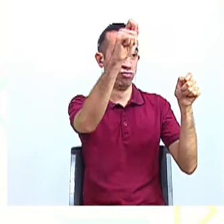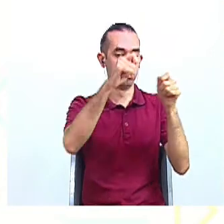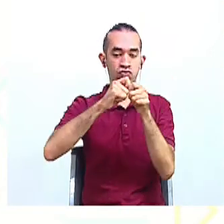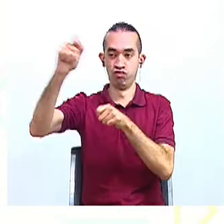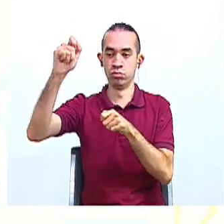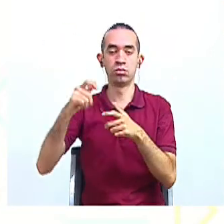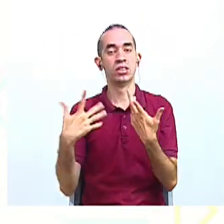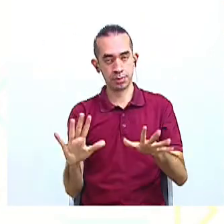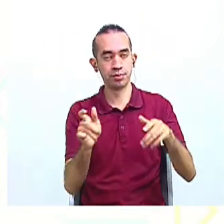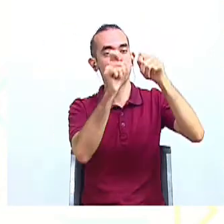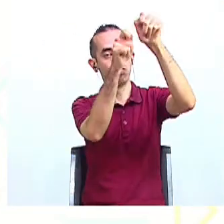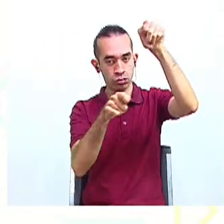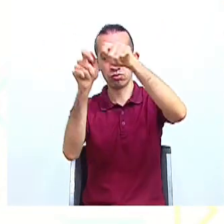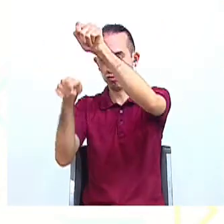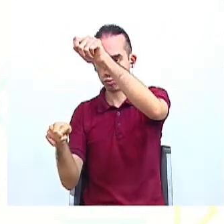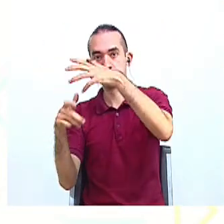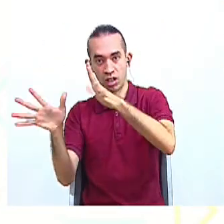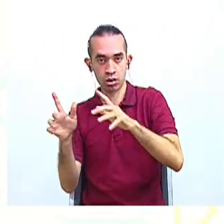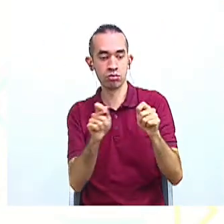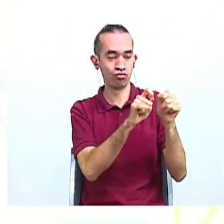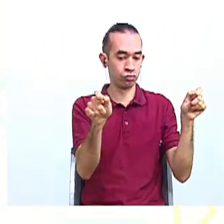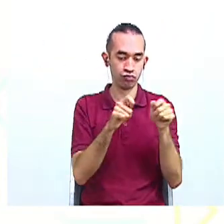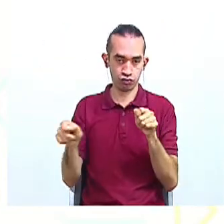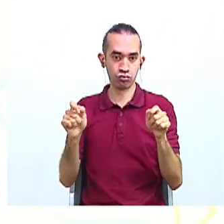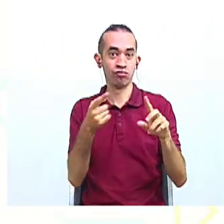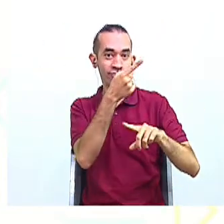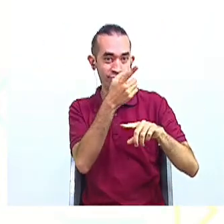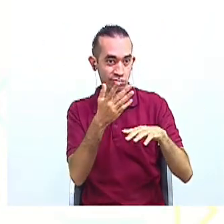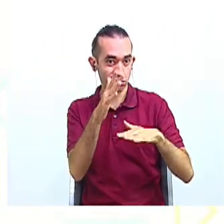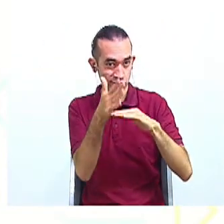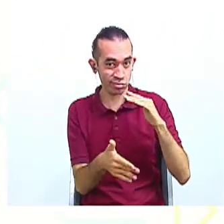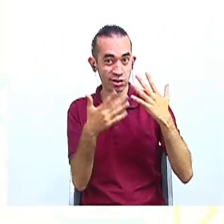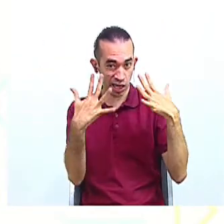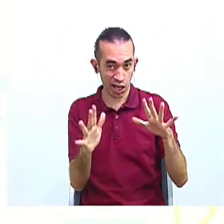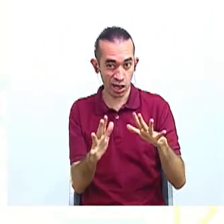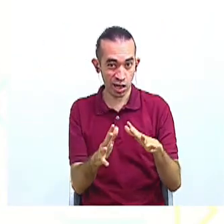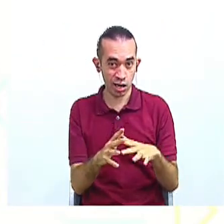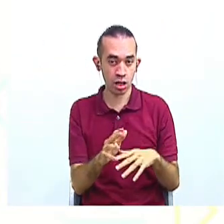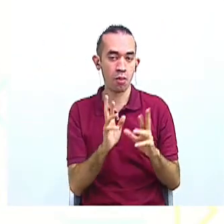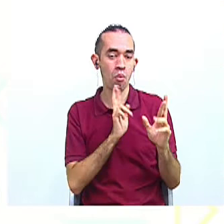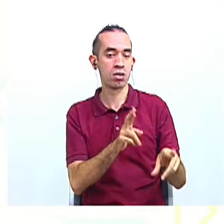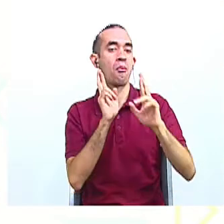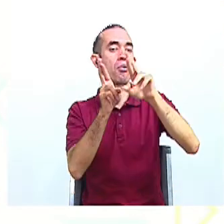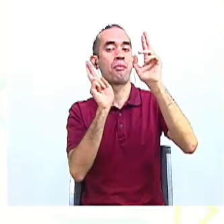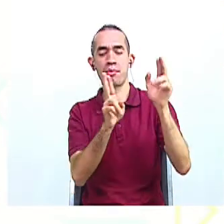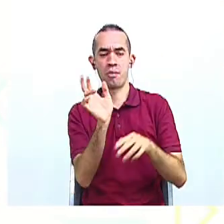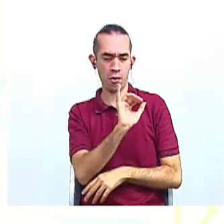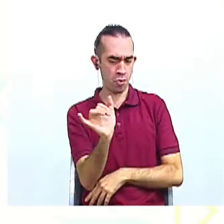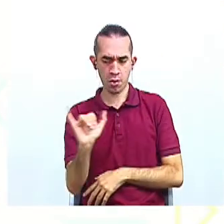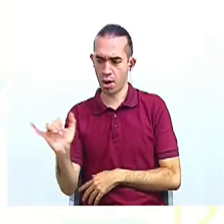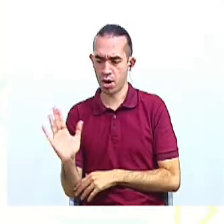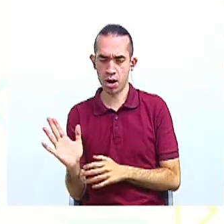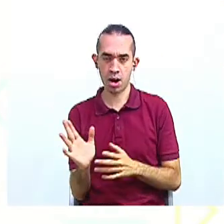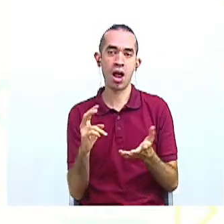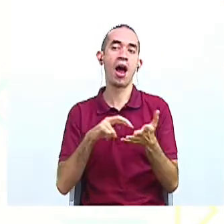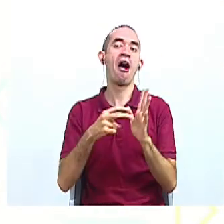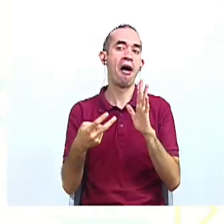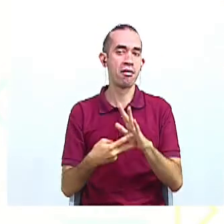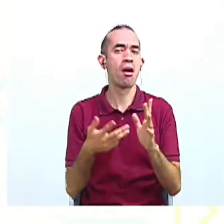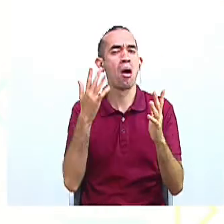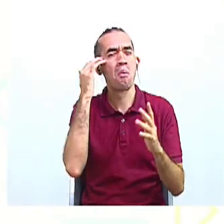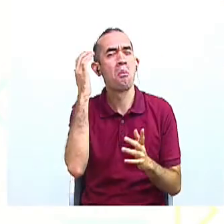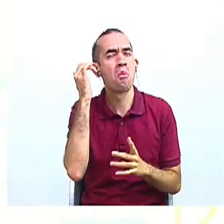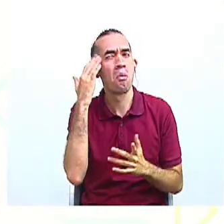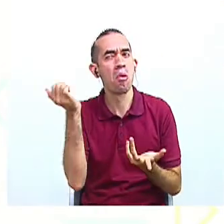y obtenemos la misma razón de semejanza, ellos van a ser semejantes por el siguiente